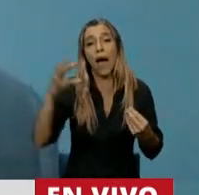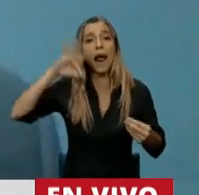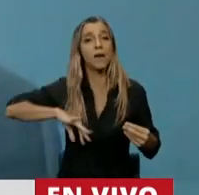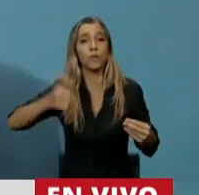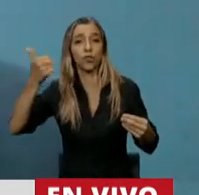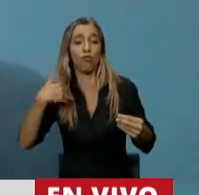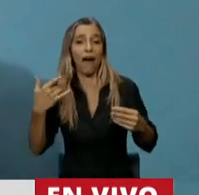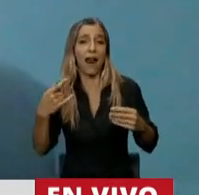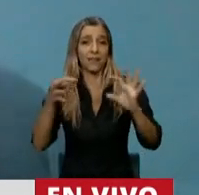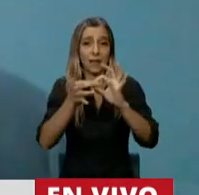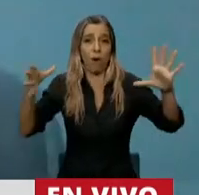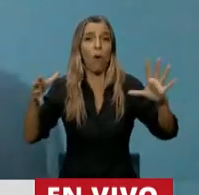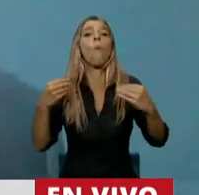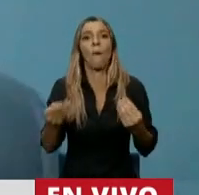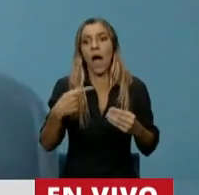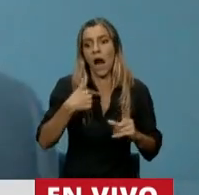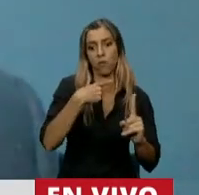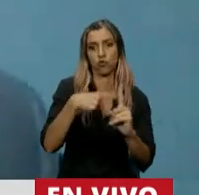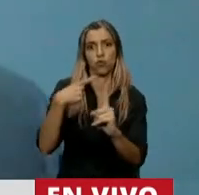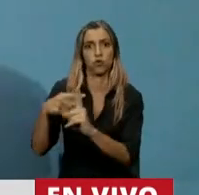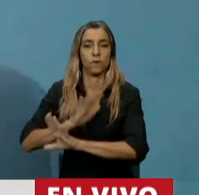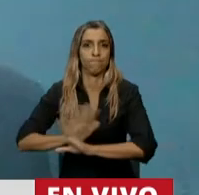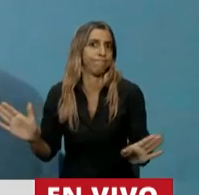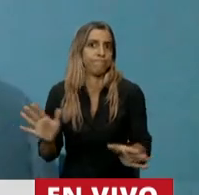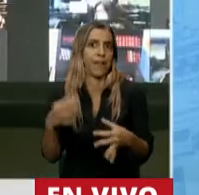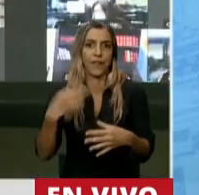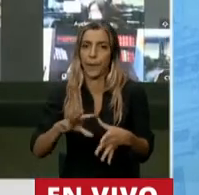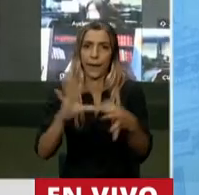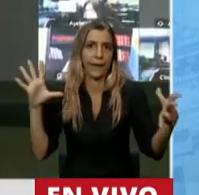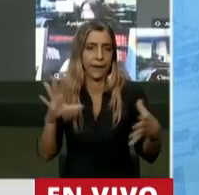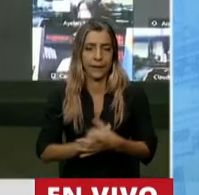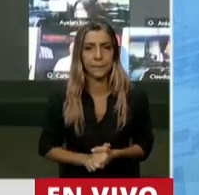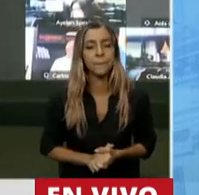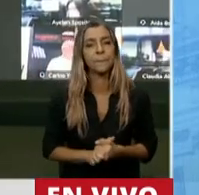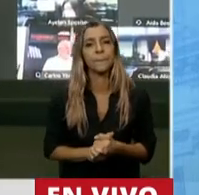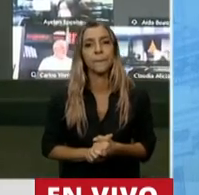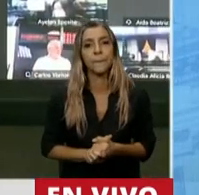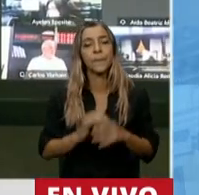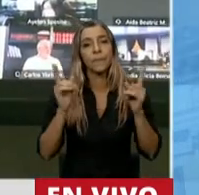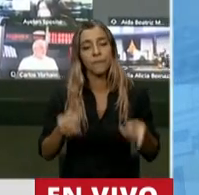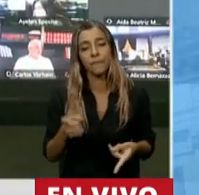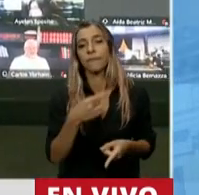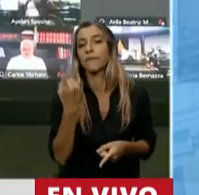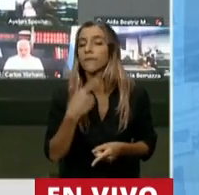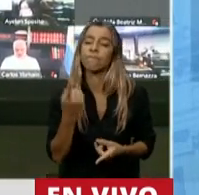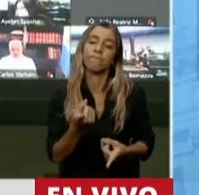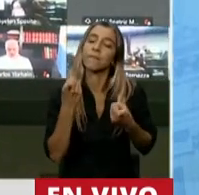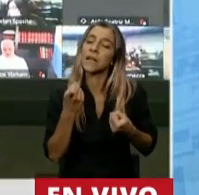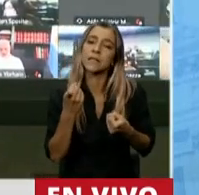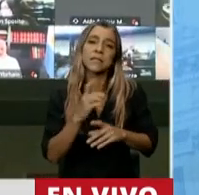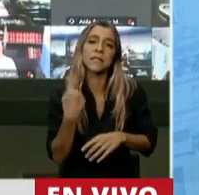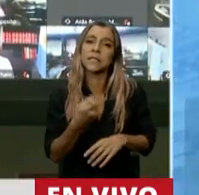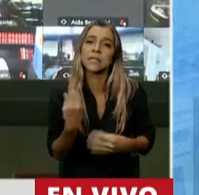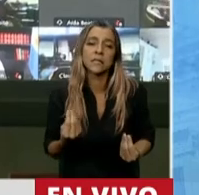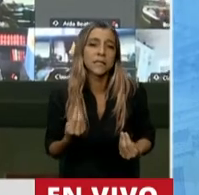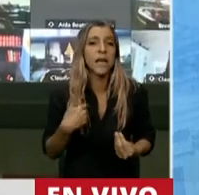ganancia para no potenciar este alto costo. Y por otro lado, nuevamente, necesitamos una Argentina